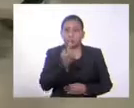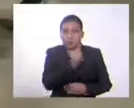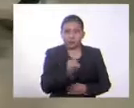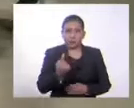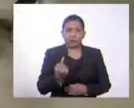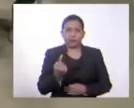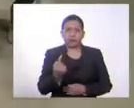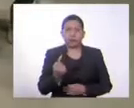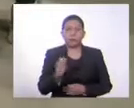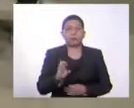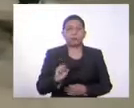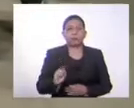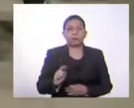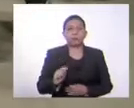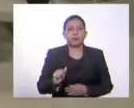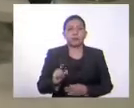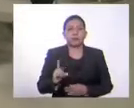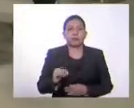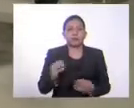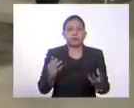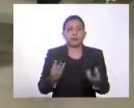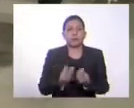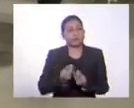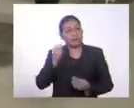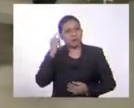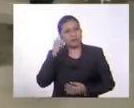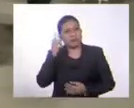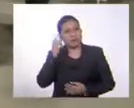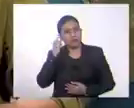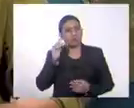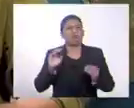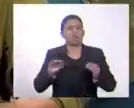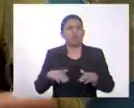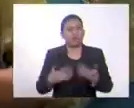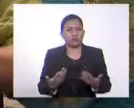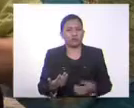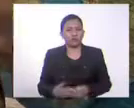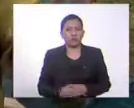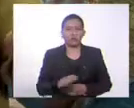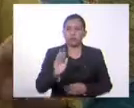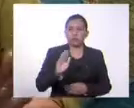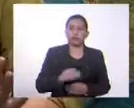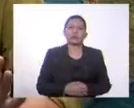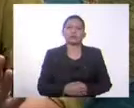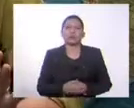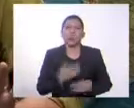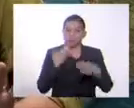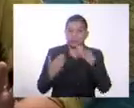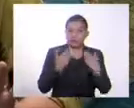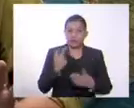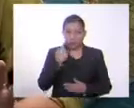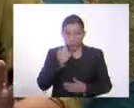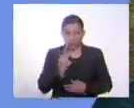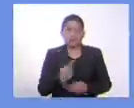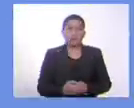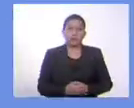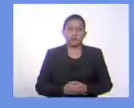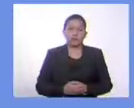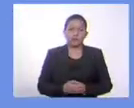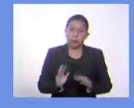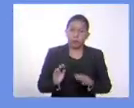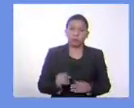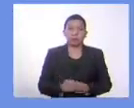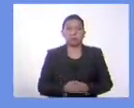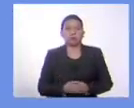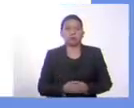mínimo, claro, de lo que te estaba hablando hace un momento, ¿no? Digamos, aquí acaba de pasar una cosa bien interesante.